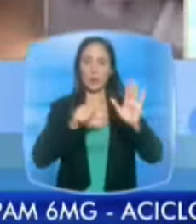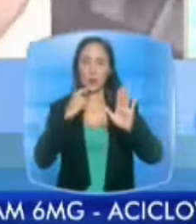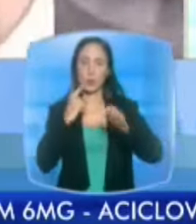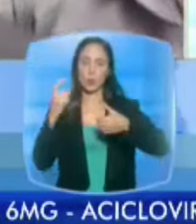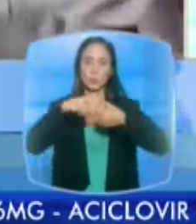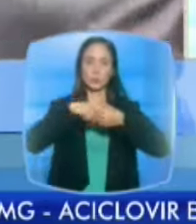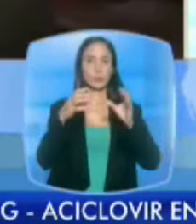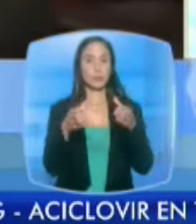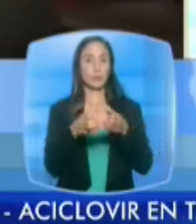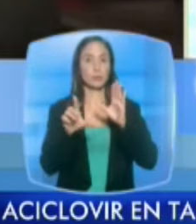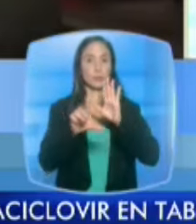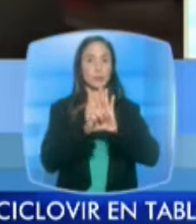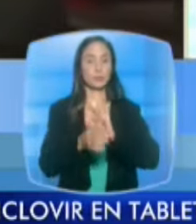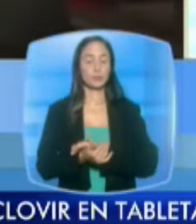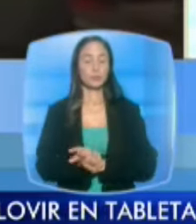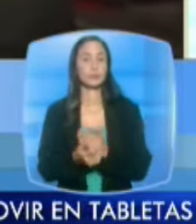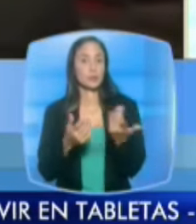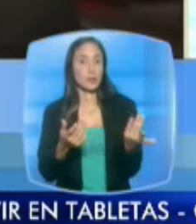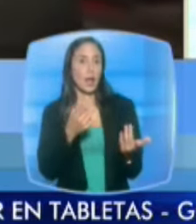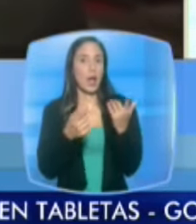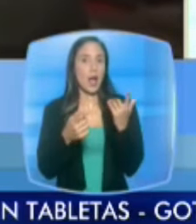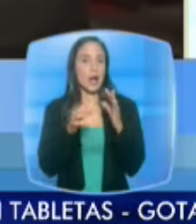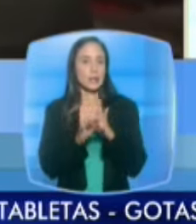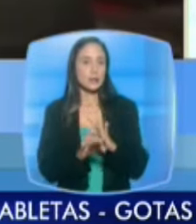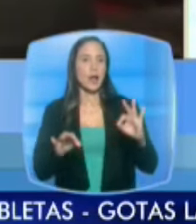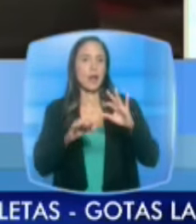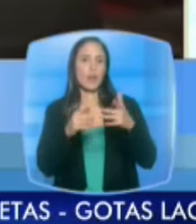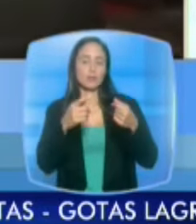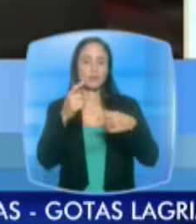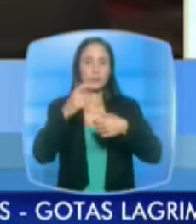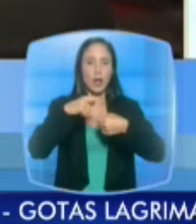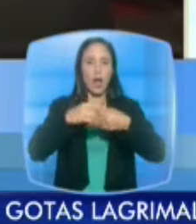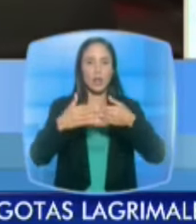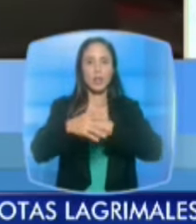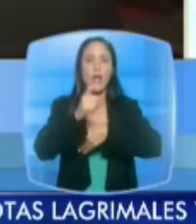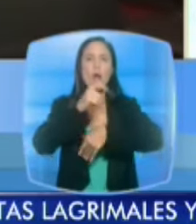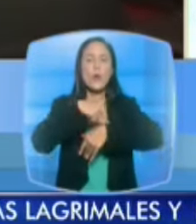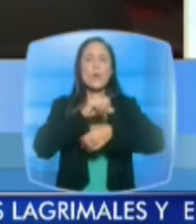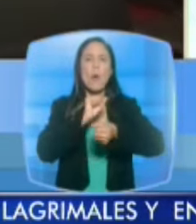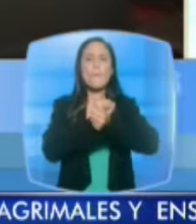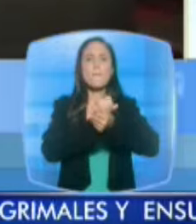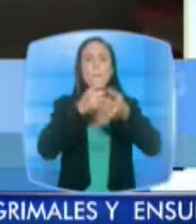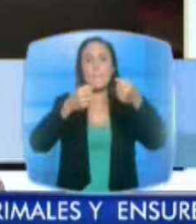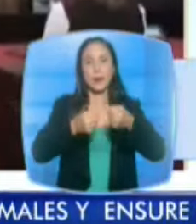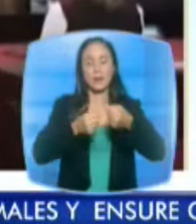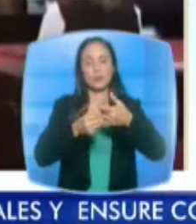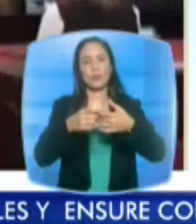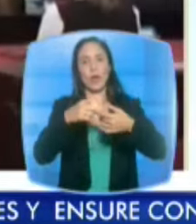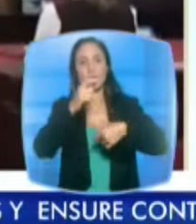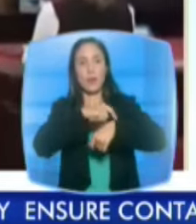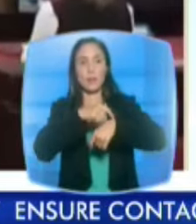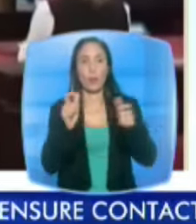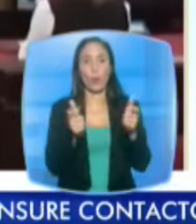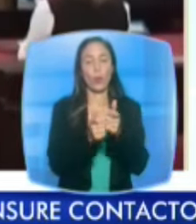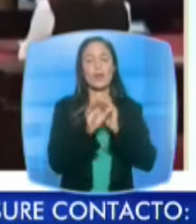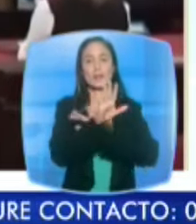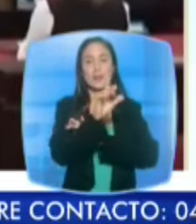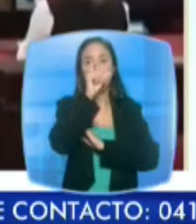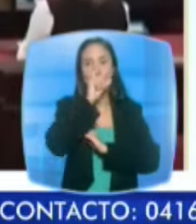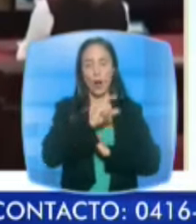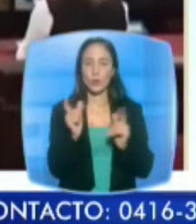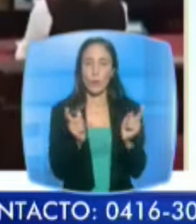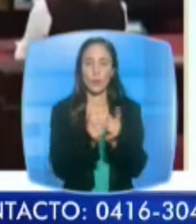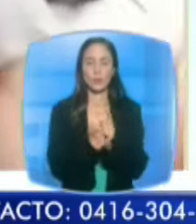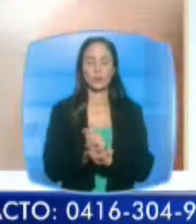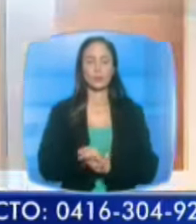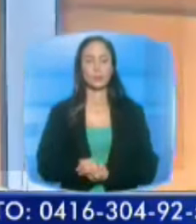Código Penal en el que se anula el cumplimiento de la pena en un centro penitenciario si ésta es menor de 5 años.